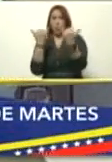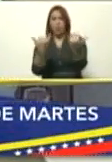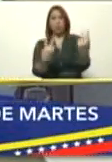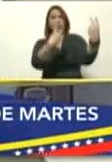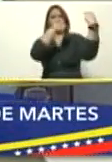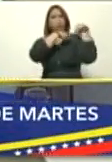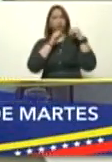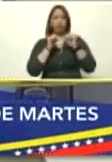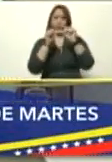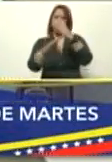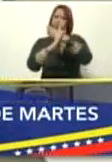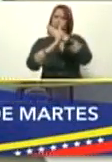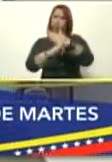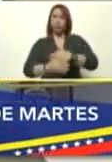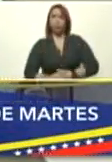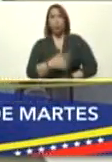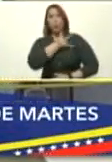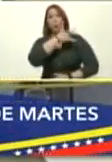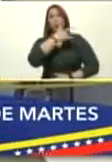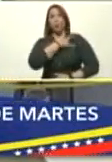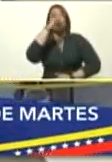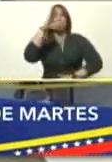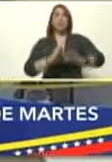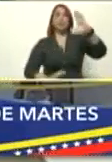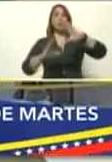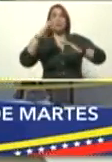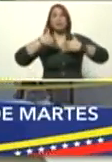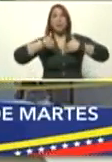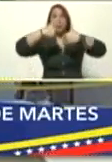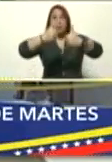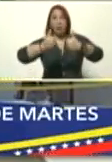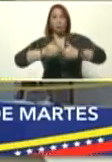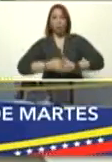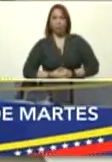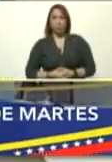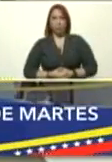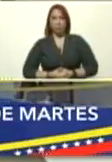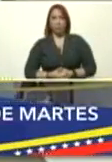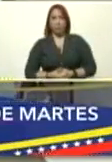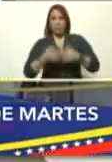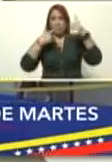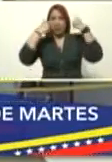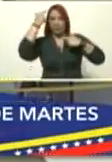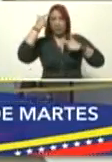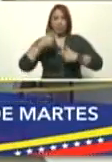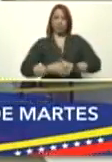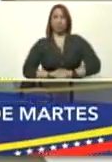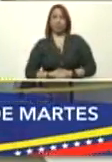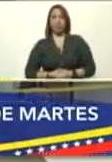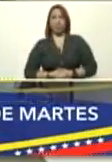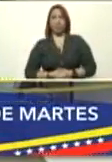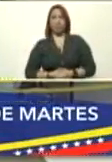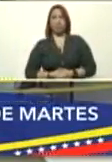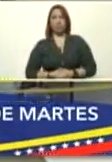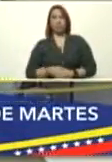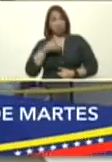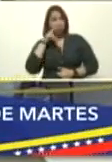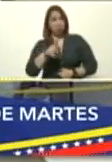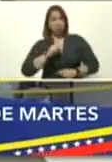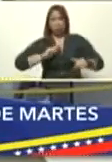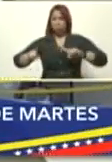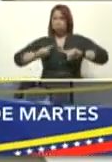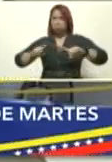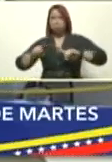de rector de la Universidad de las Ciencias de la Salud, Hugo Chávez. Ahí lo he visto muy activo,